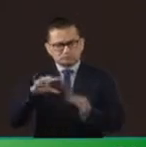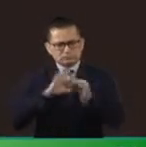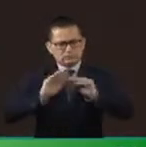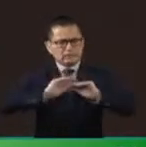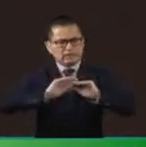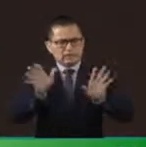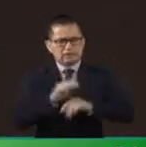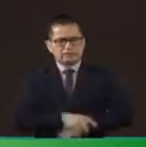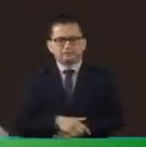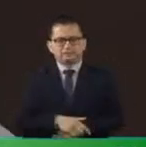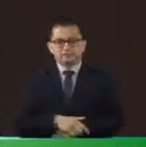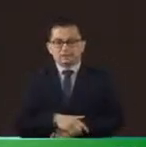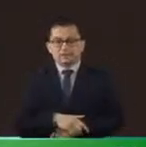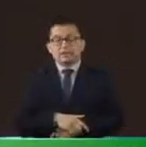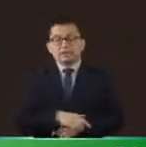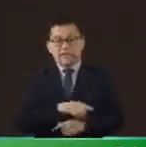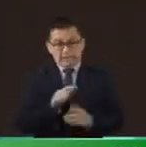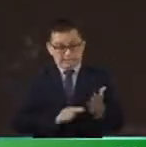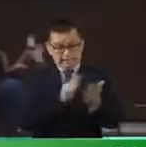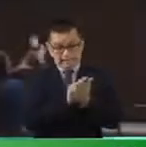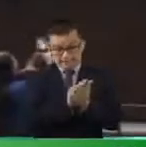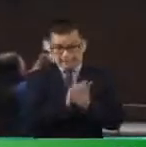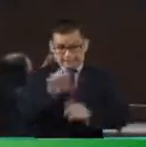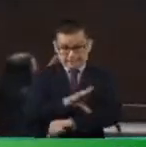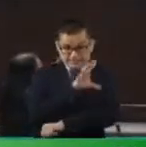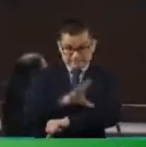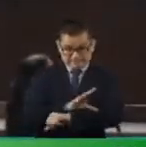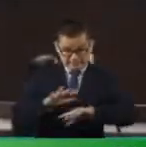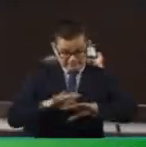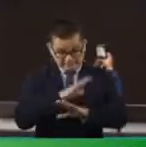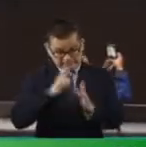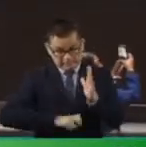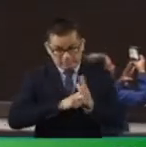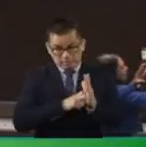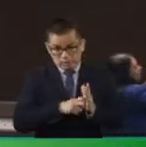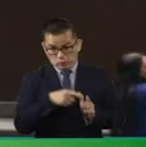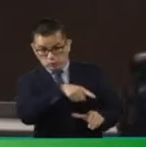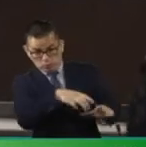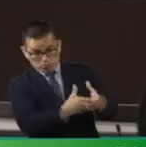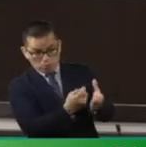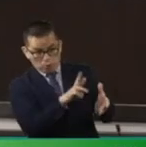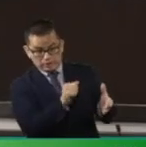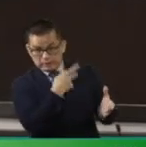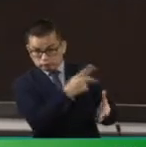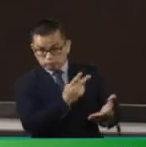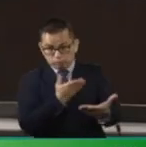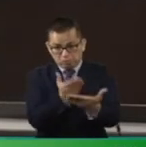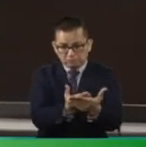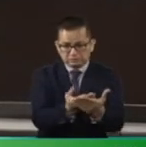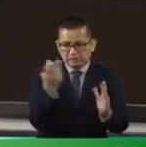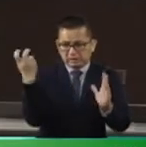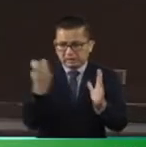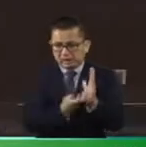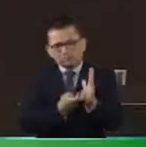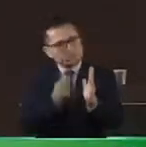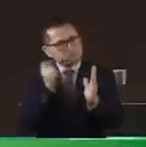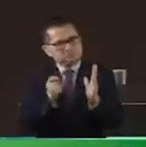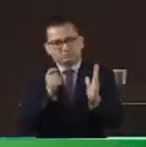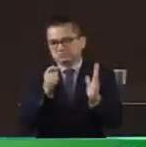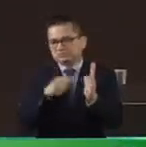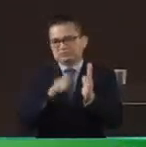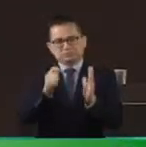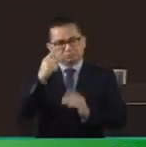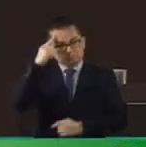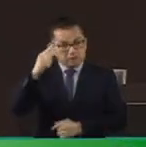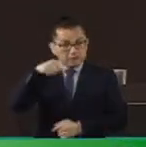la reforma energética que Morena está proponiendo, el resultado es precisamente comprometer el